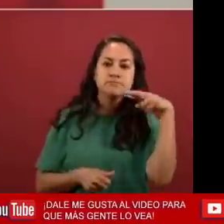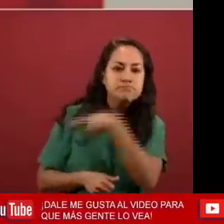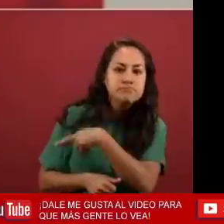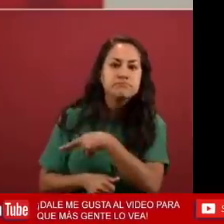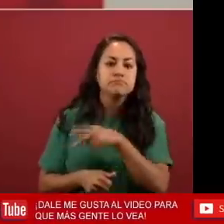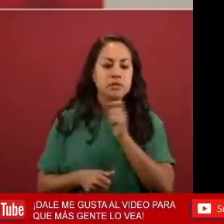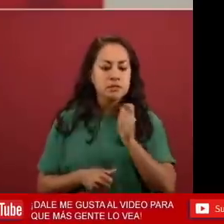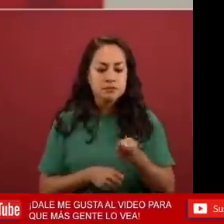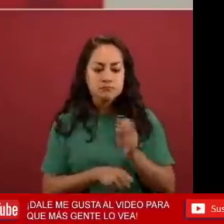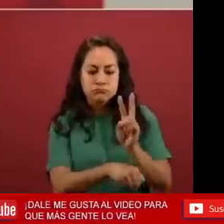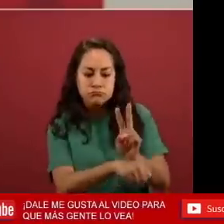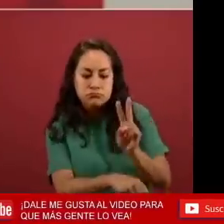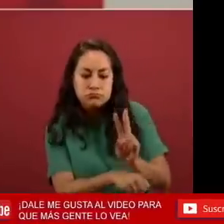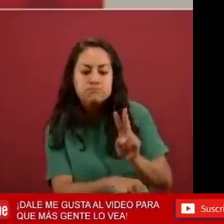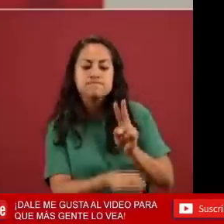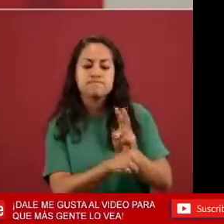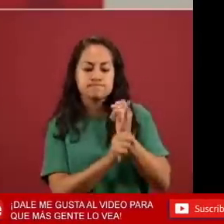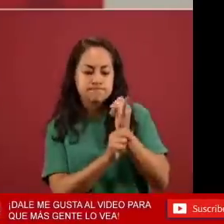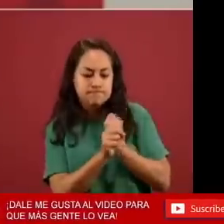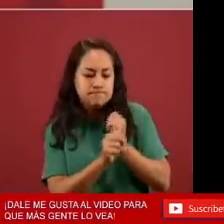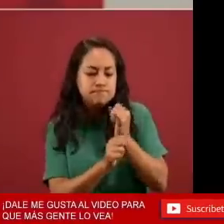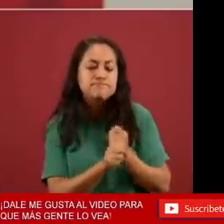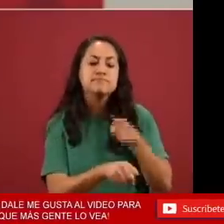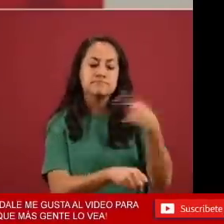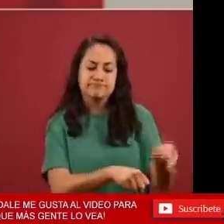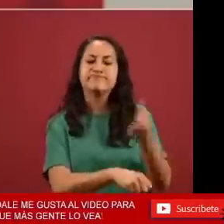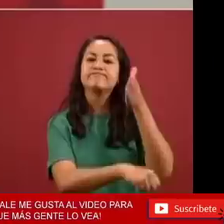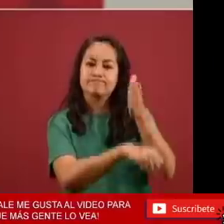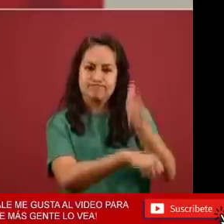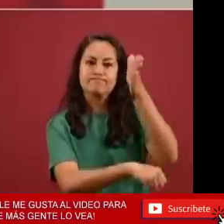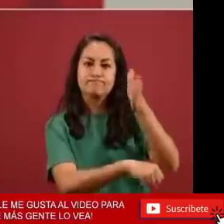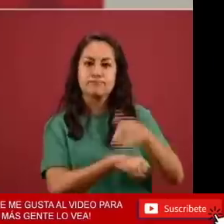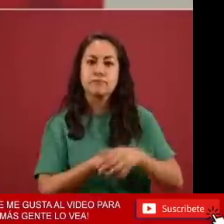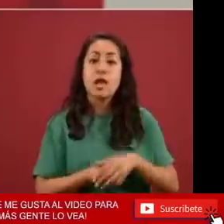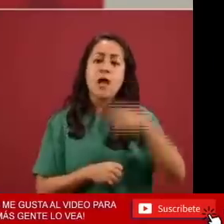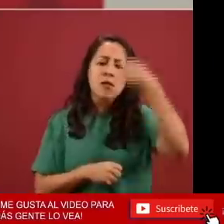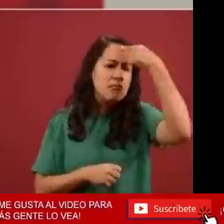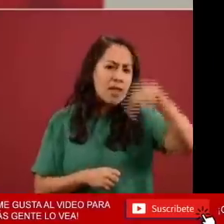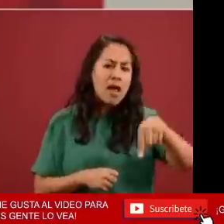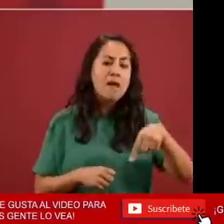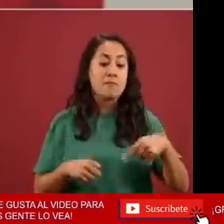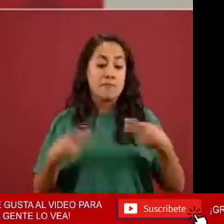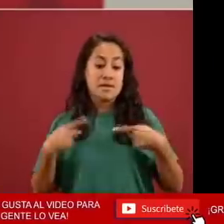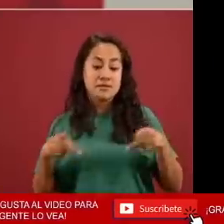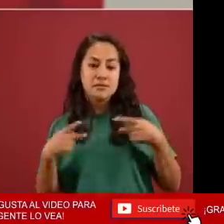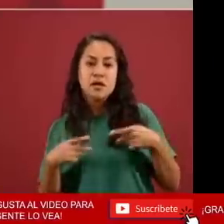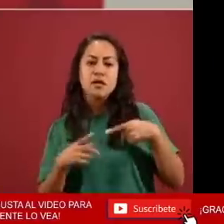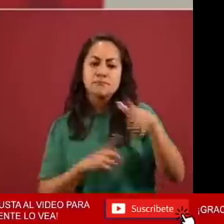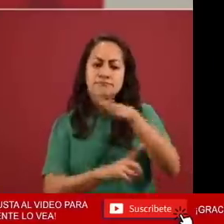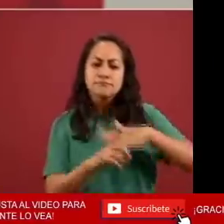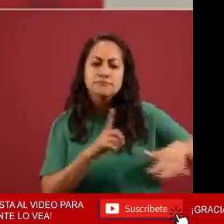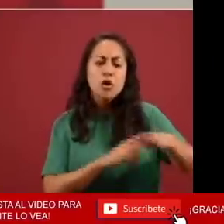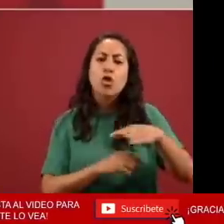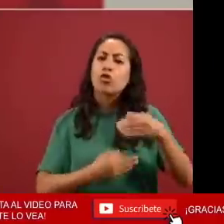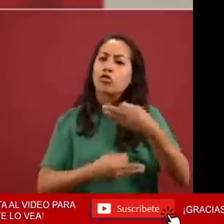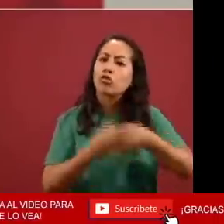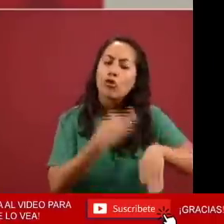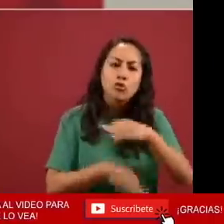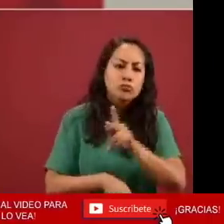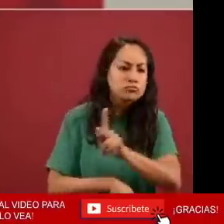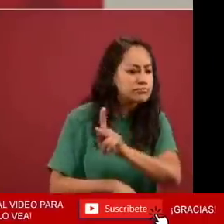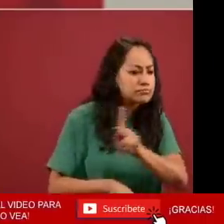procuración e impartición de justicia y que esto sirva para que en toda la sociedad todas las personas que pudieran tener